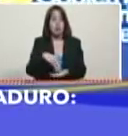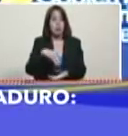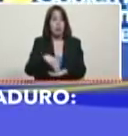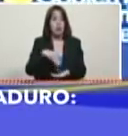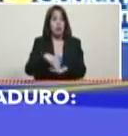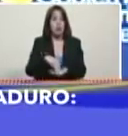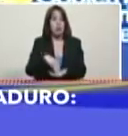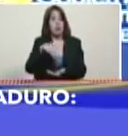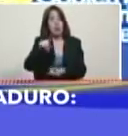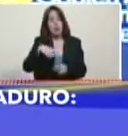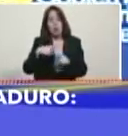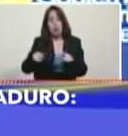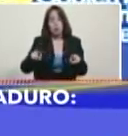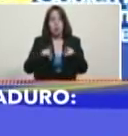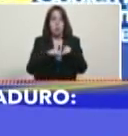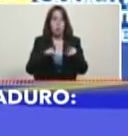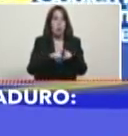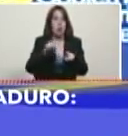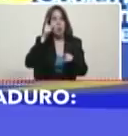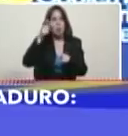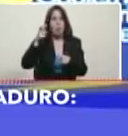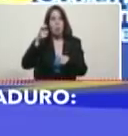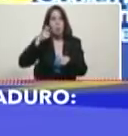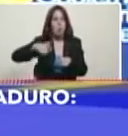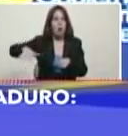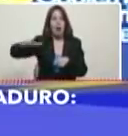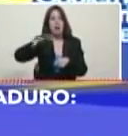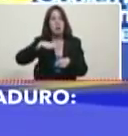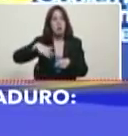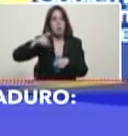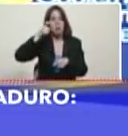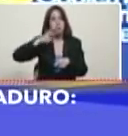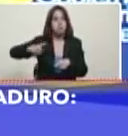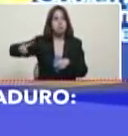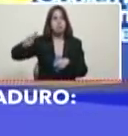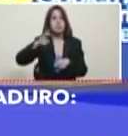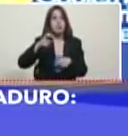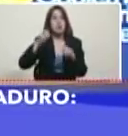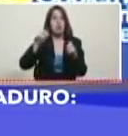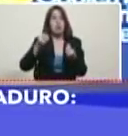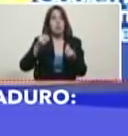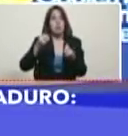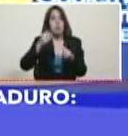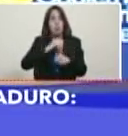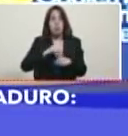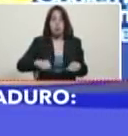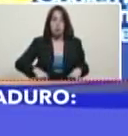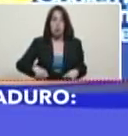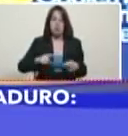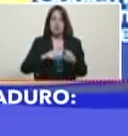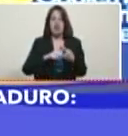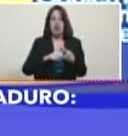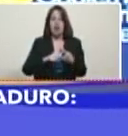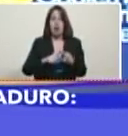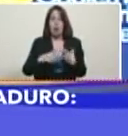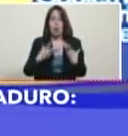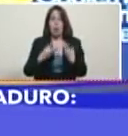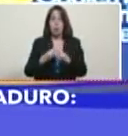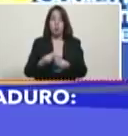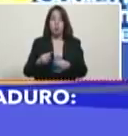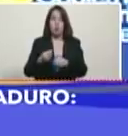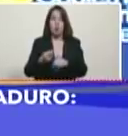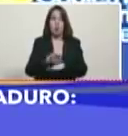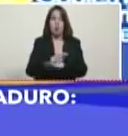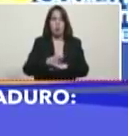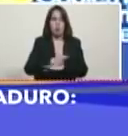así como otros estados, Guárico, Portuguesa, cómo venimos avanzando desde los gobernadores revolucionario en